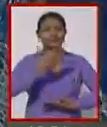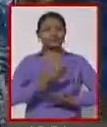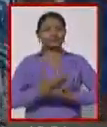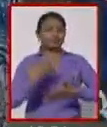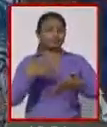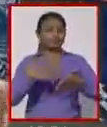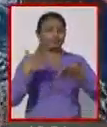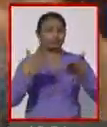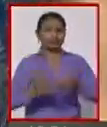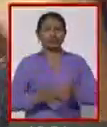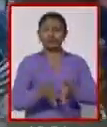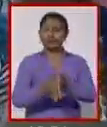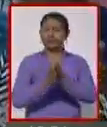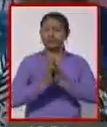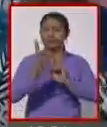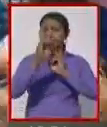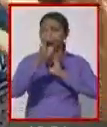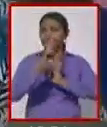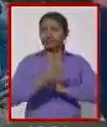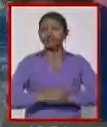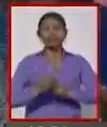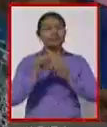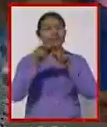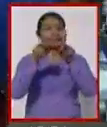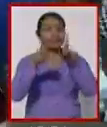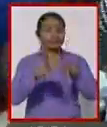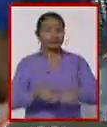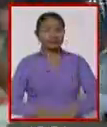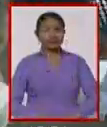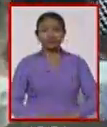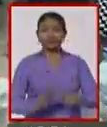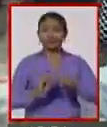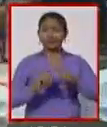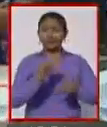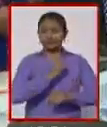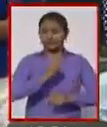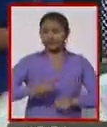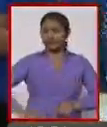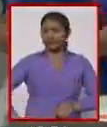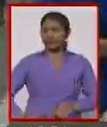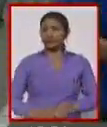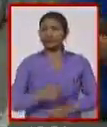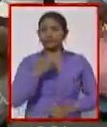hacemos estudiar. Le pedimos respeto, somos personas. Sin embargo, la alcaldía